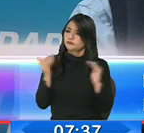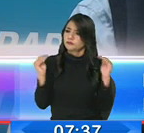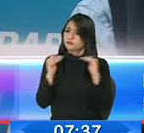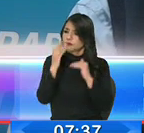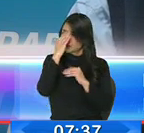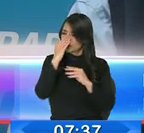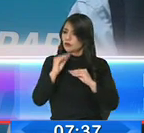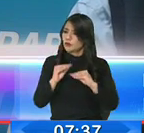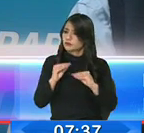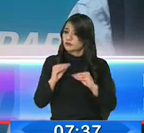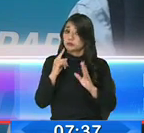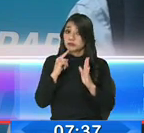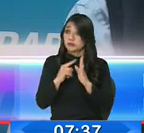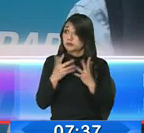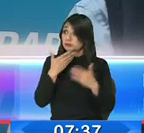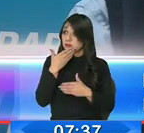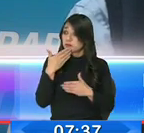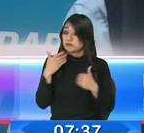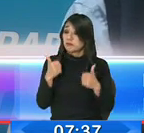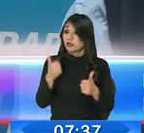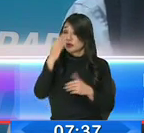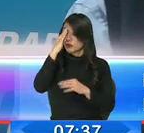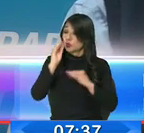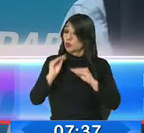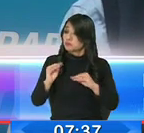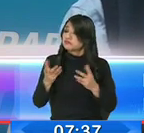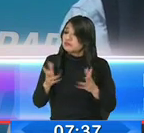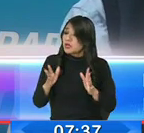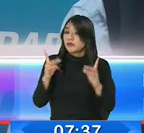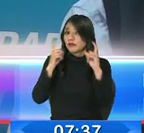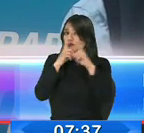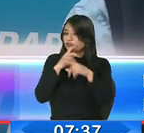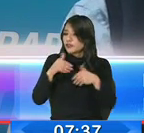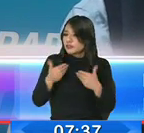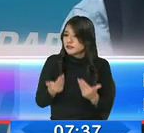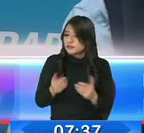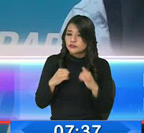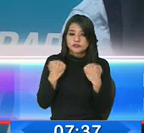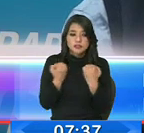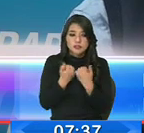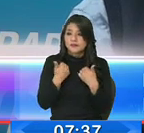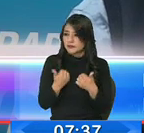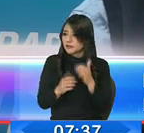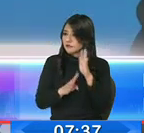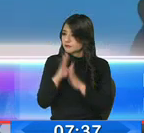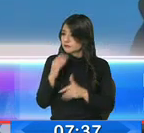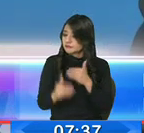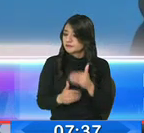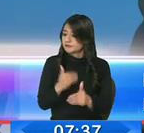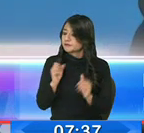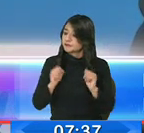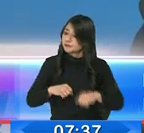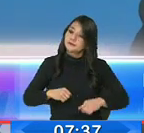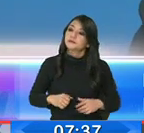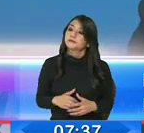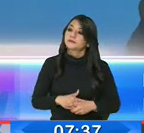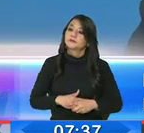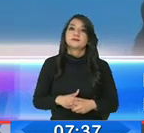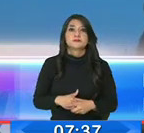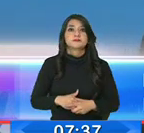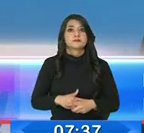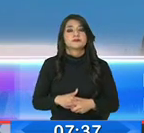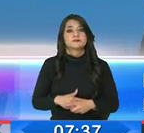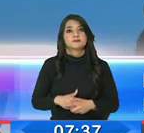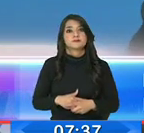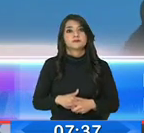educación? Si no mejora la educación, resulta muy difícil que una sociedad pueda avanzar. Estamos muy atrás. A ver,